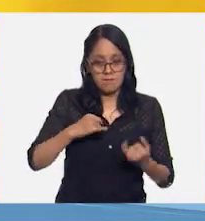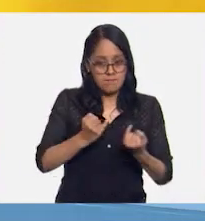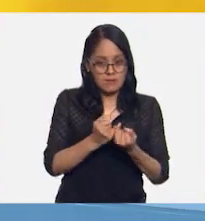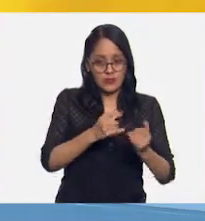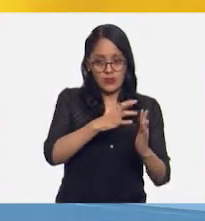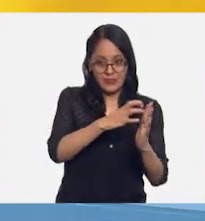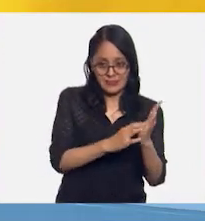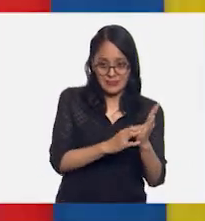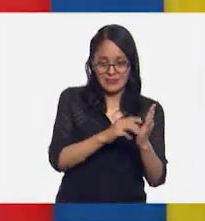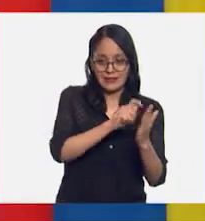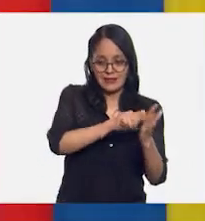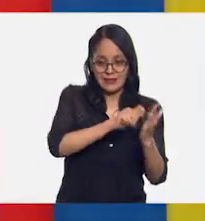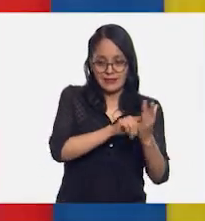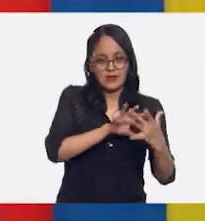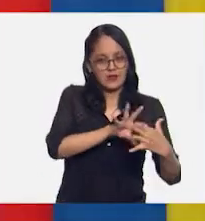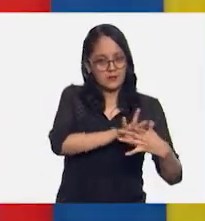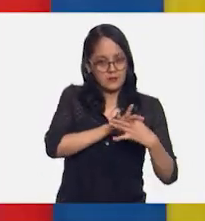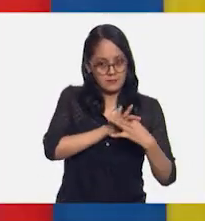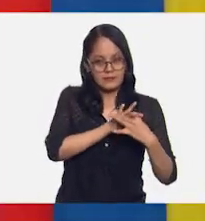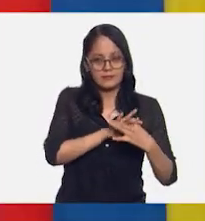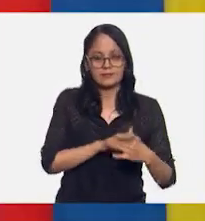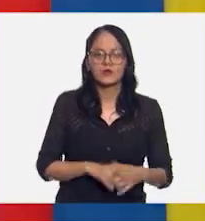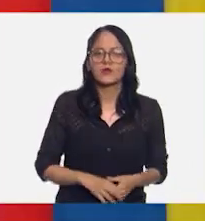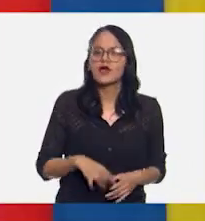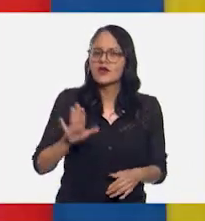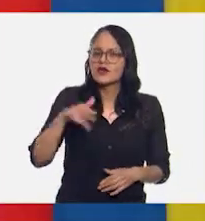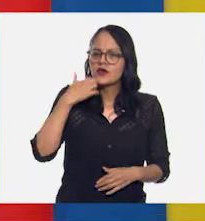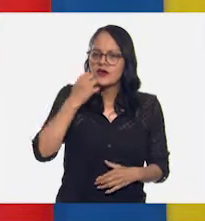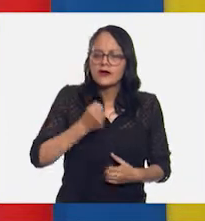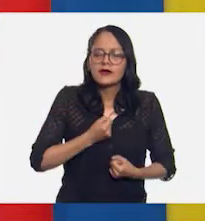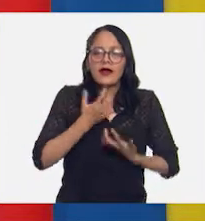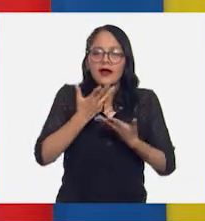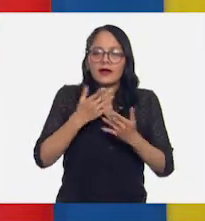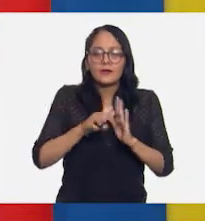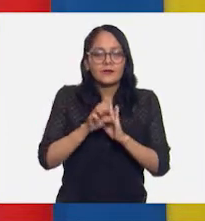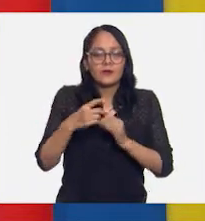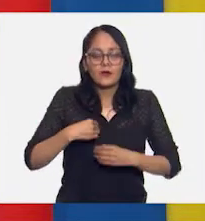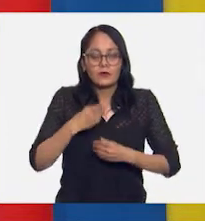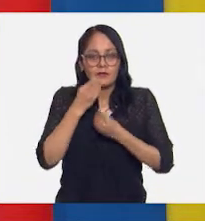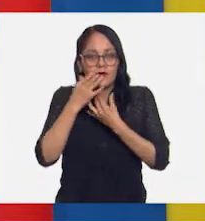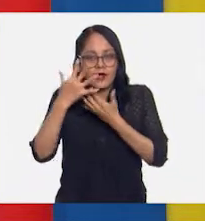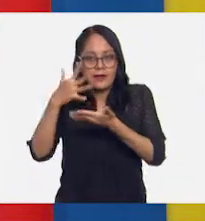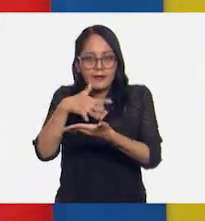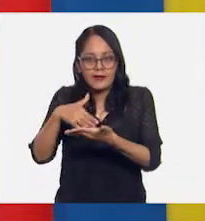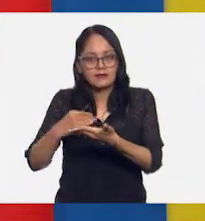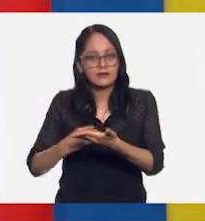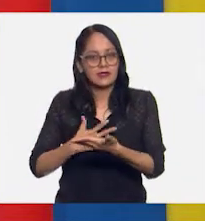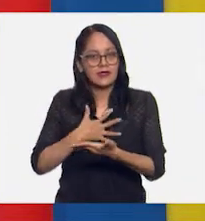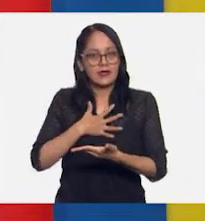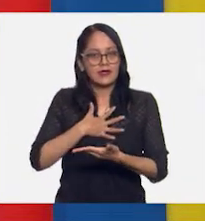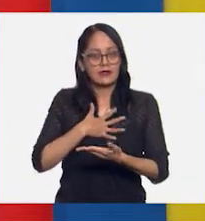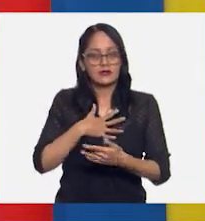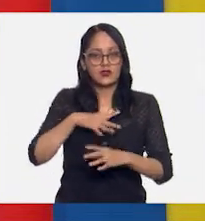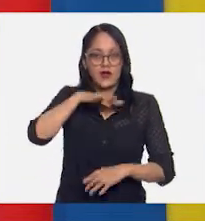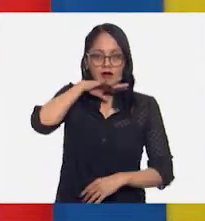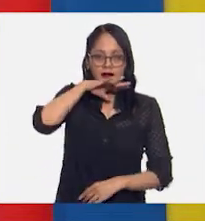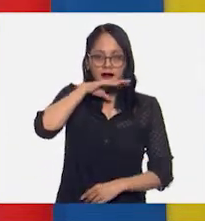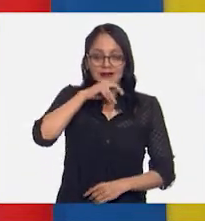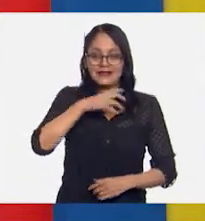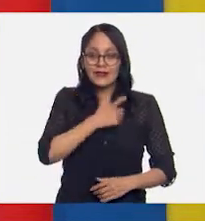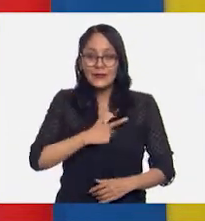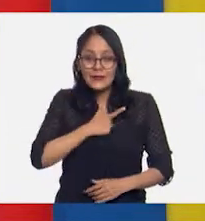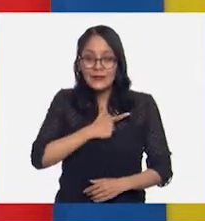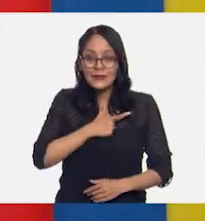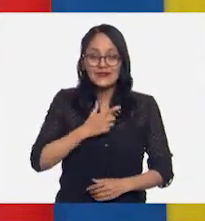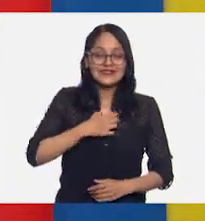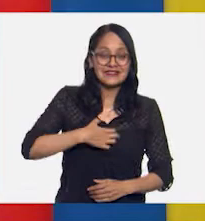el tema. A mí me gustaría expresar aquello que los poemas me hicieron sentir. Me hicieron sentir sorpresa, fascinación,